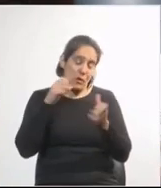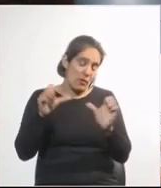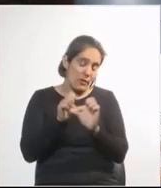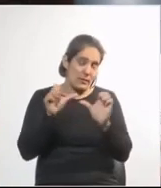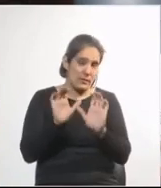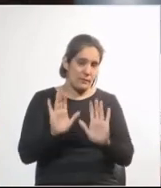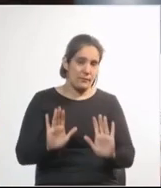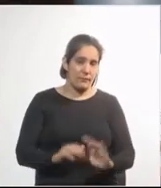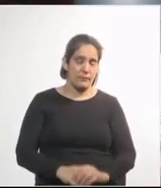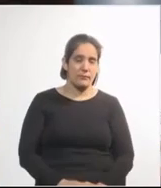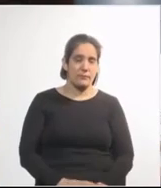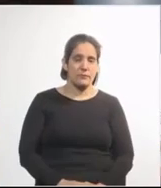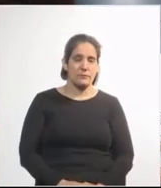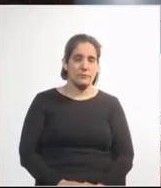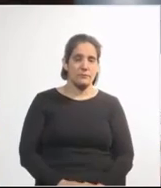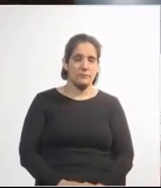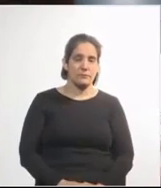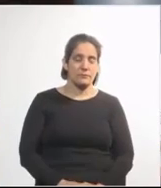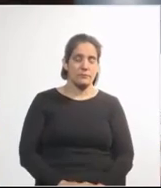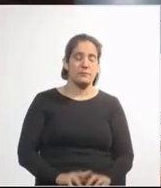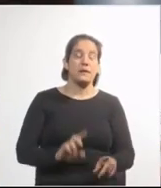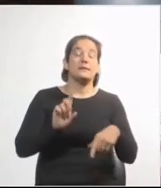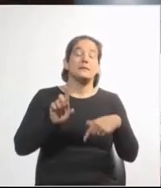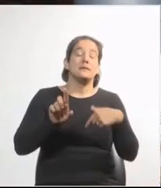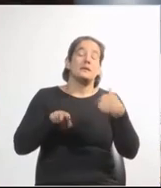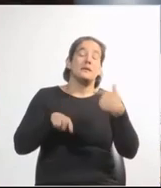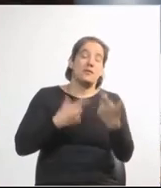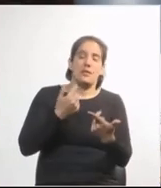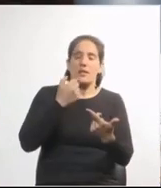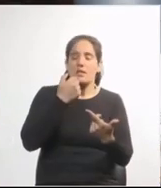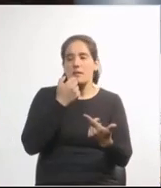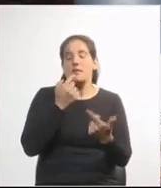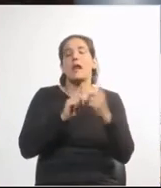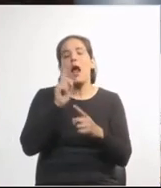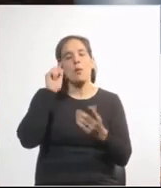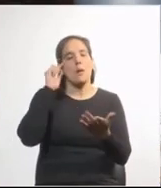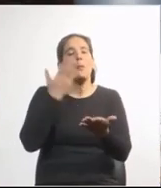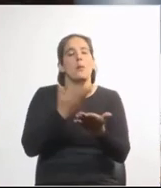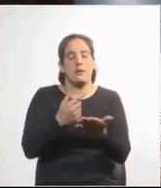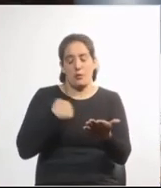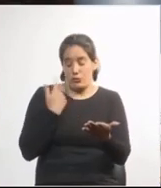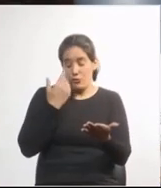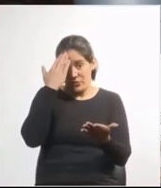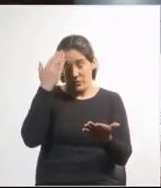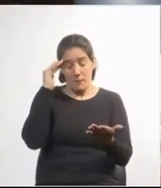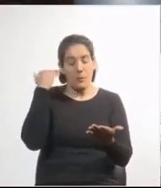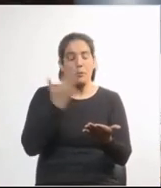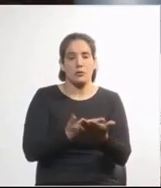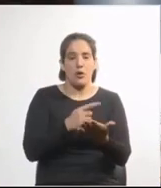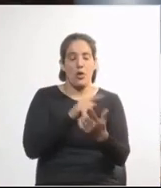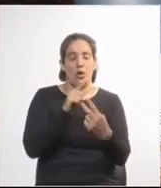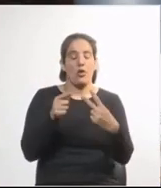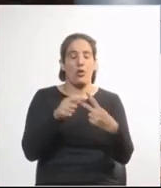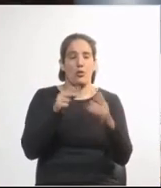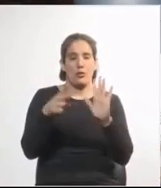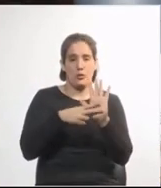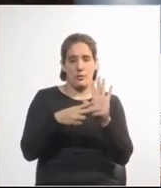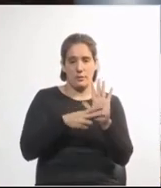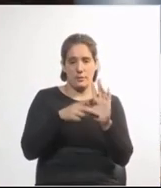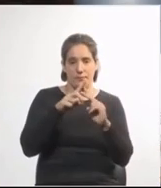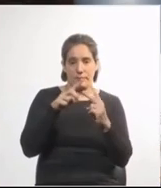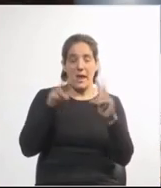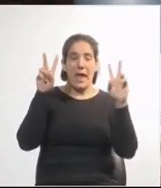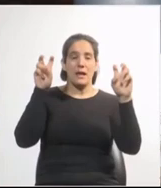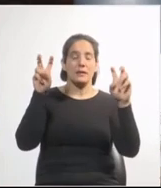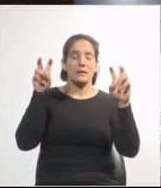mismos. Y entonces, señalo algunas de las normas. Propusimos 2 normas buscando contemplar la situación